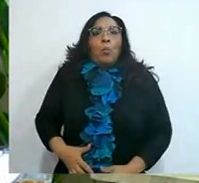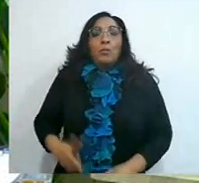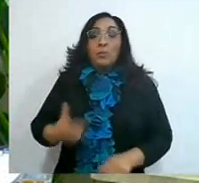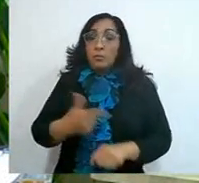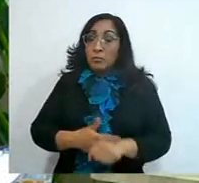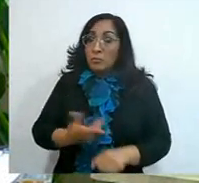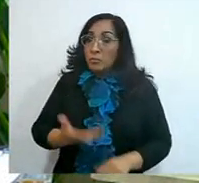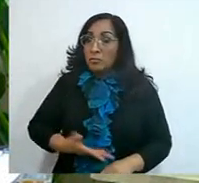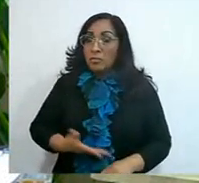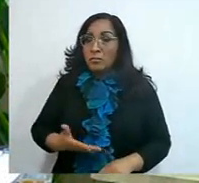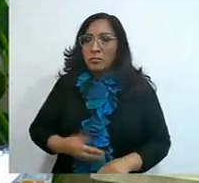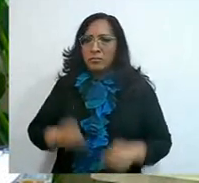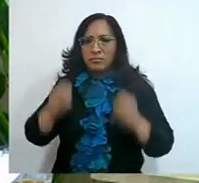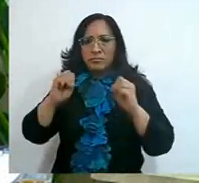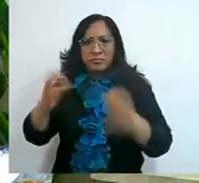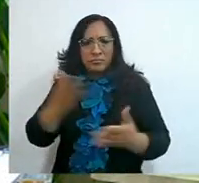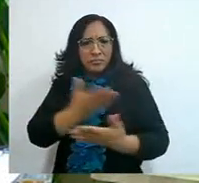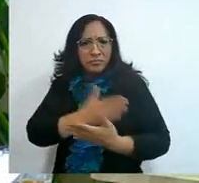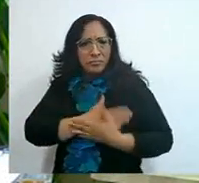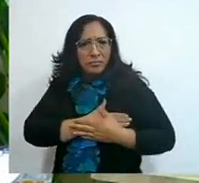enfermo, le da un infarto.